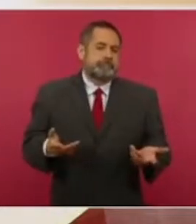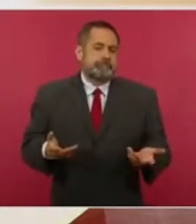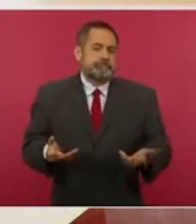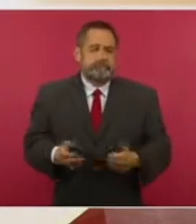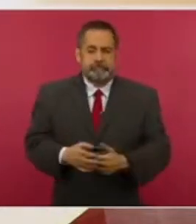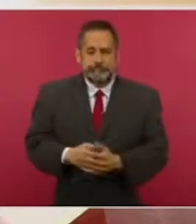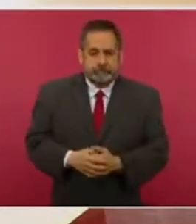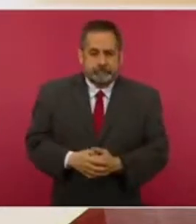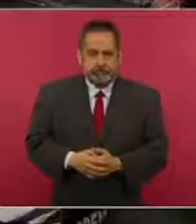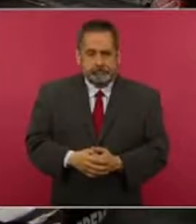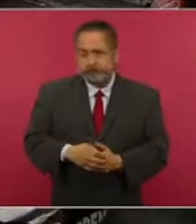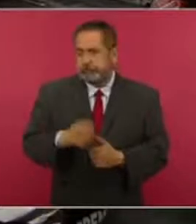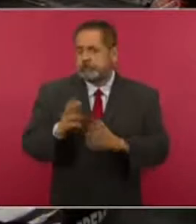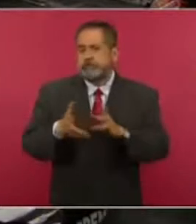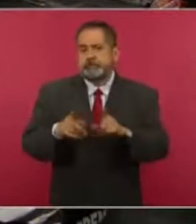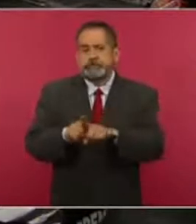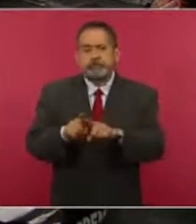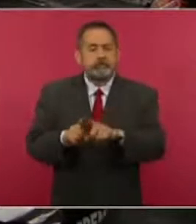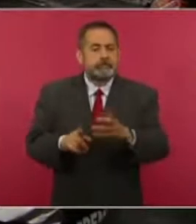O